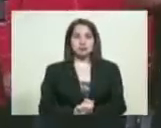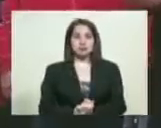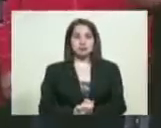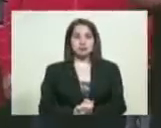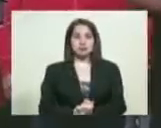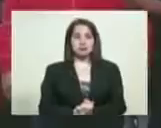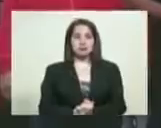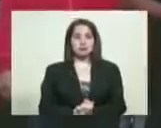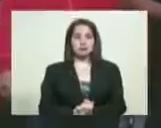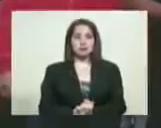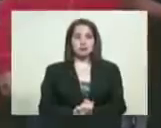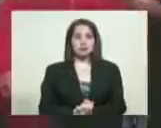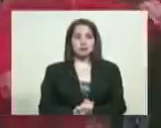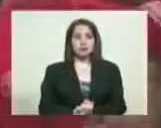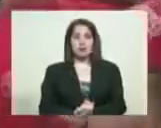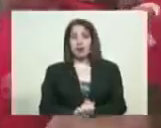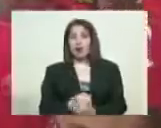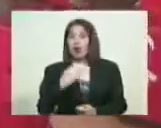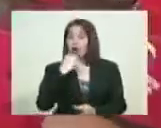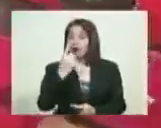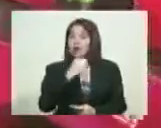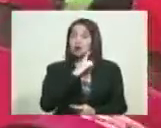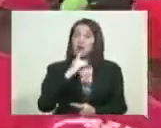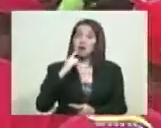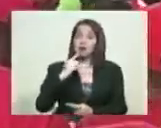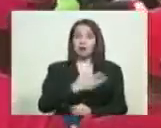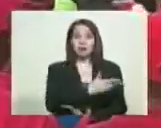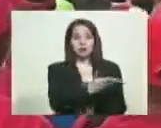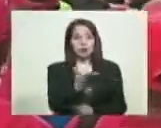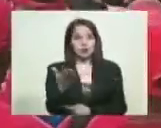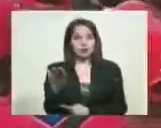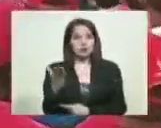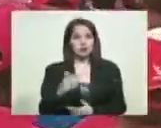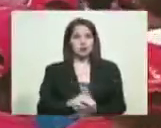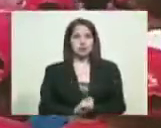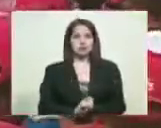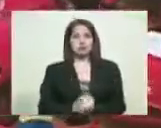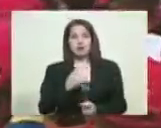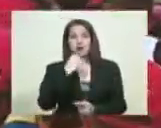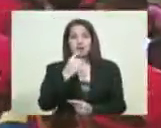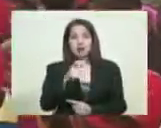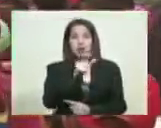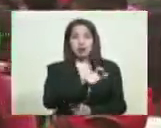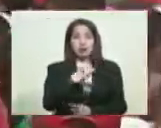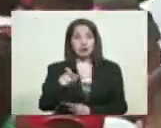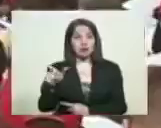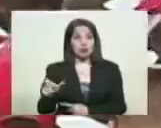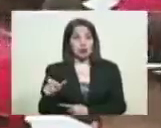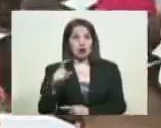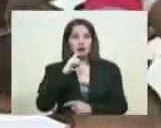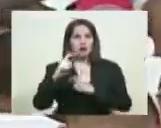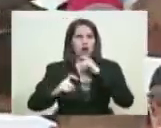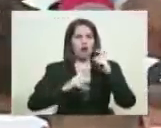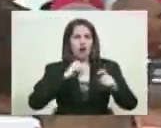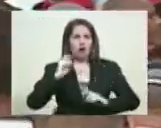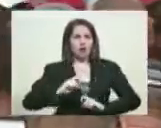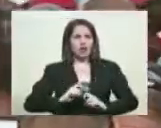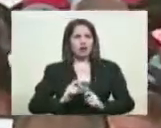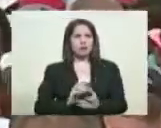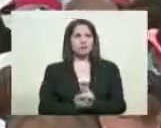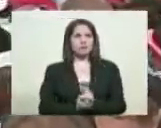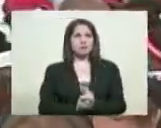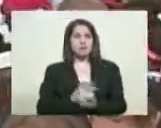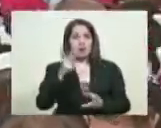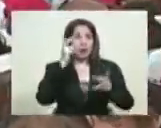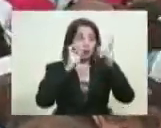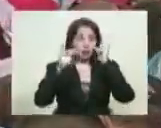Inclusive lo digo en nombre de ustedes. Yo le digo a la gente que nos odia y me escucha, a la